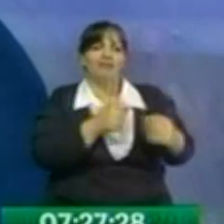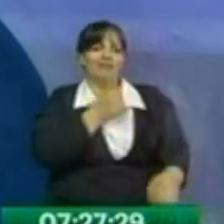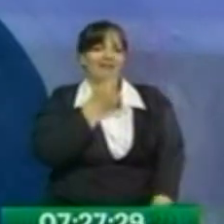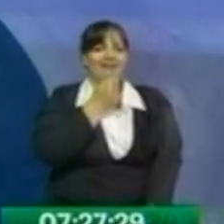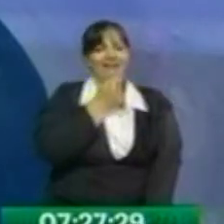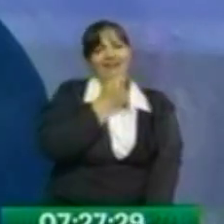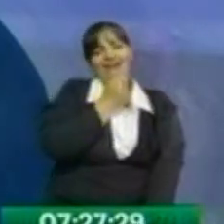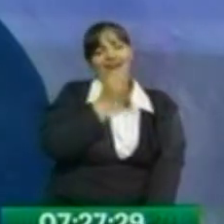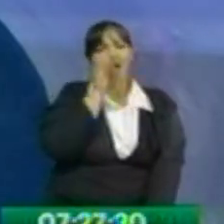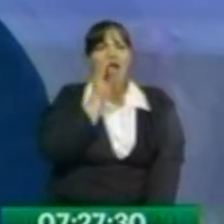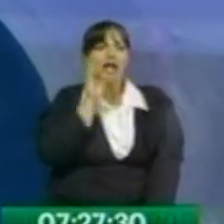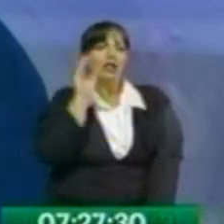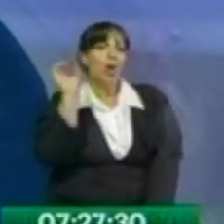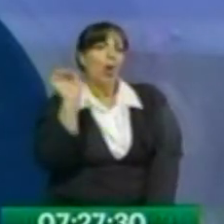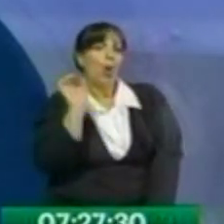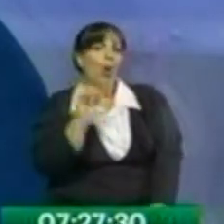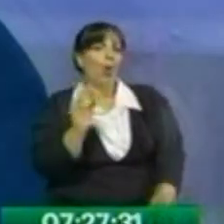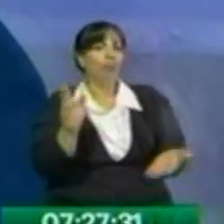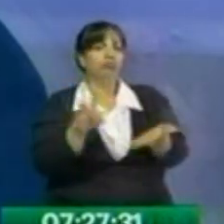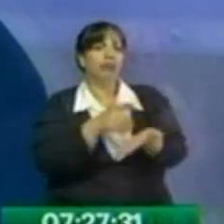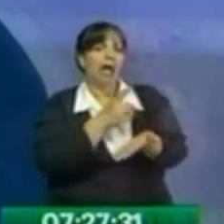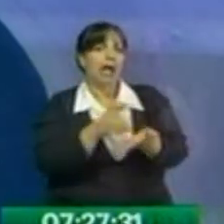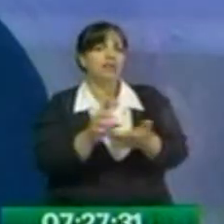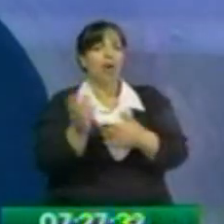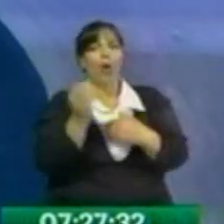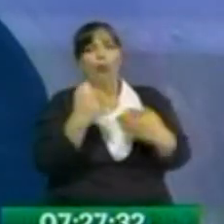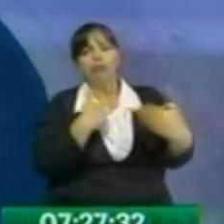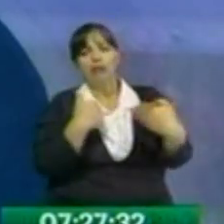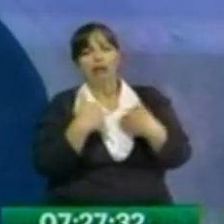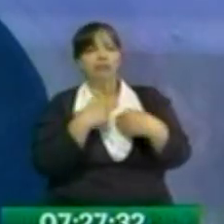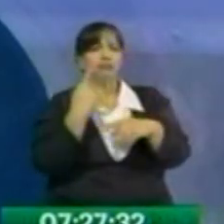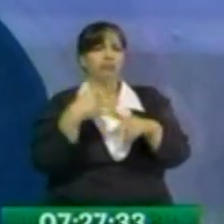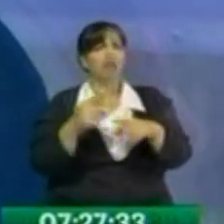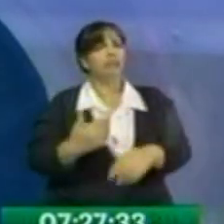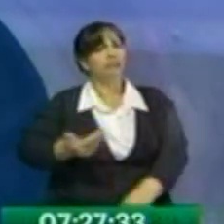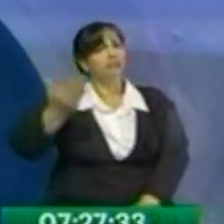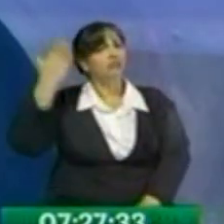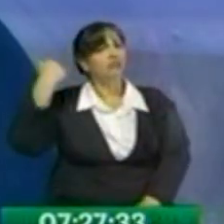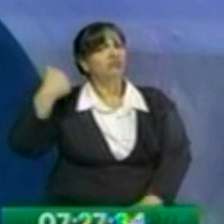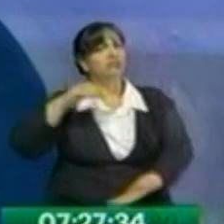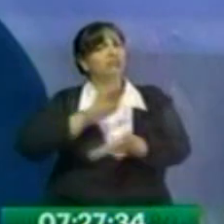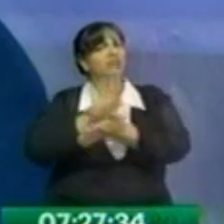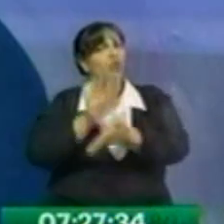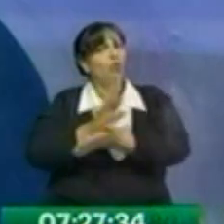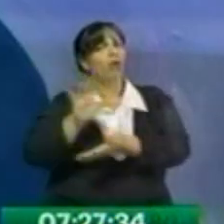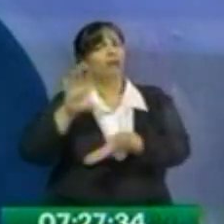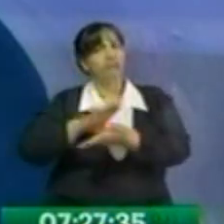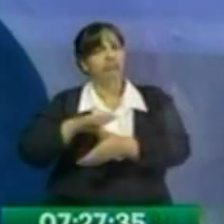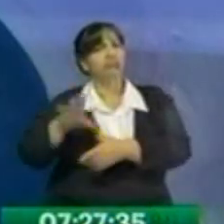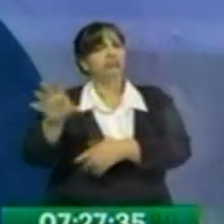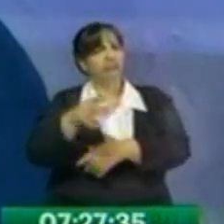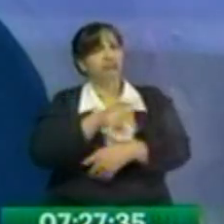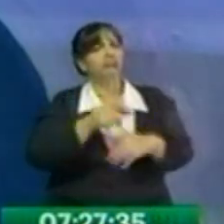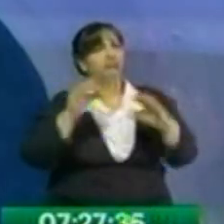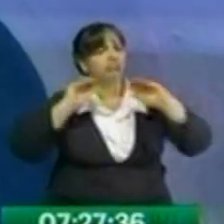esa ruptura que hubo en donde se sacó el arte de las escuelas y los colegios para que nuevamente